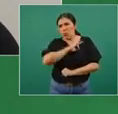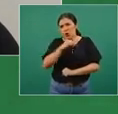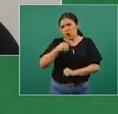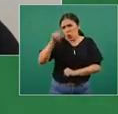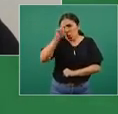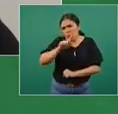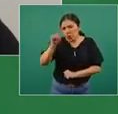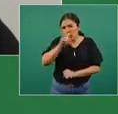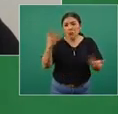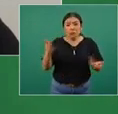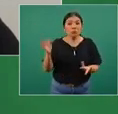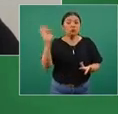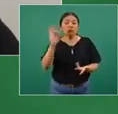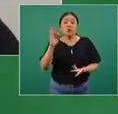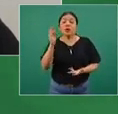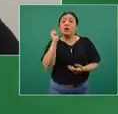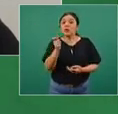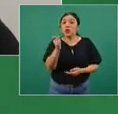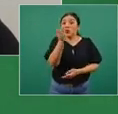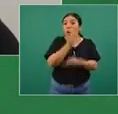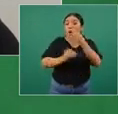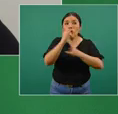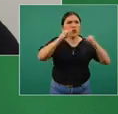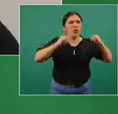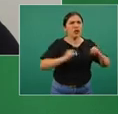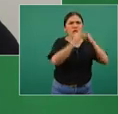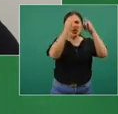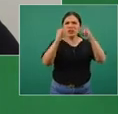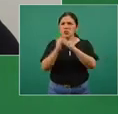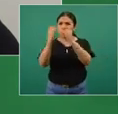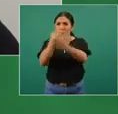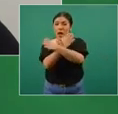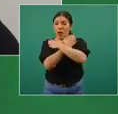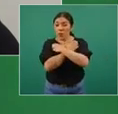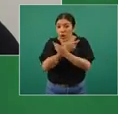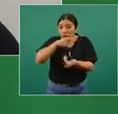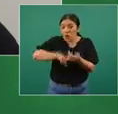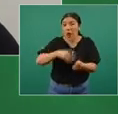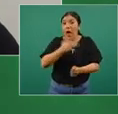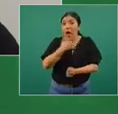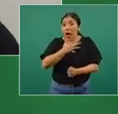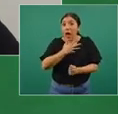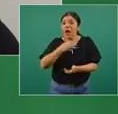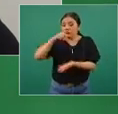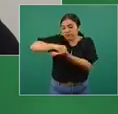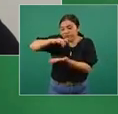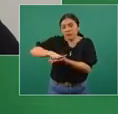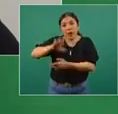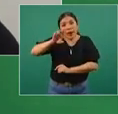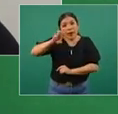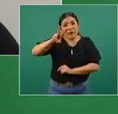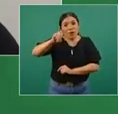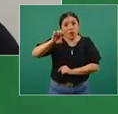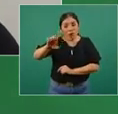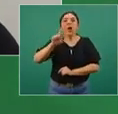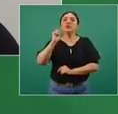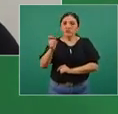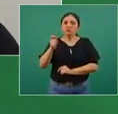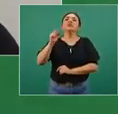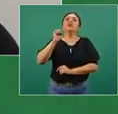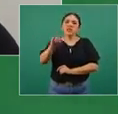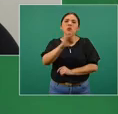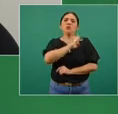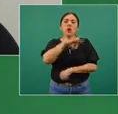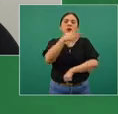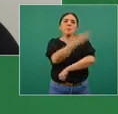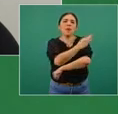recomendar es que, dado que toda institución educativa que esté y que cuente con un REBOE va a ser considerada para